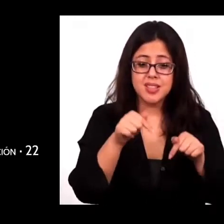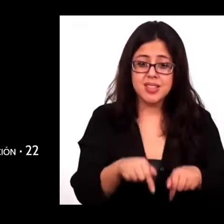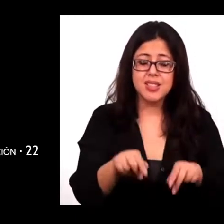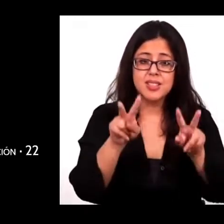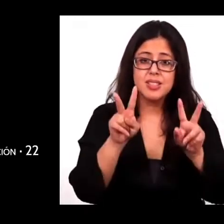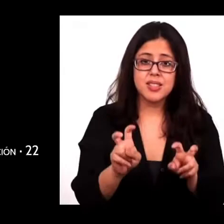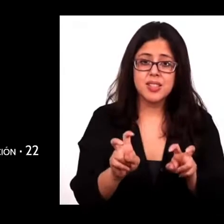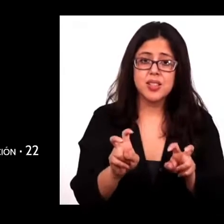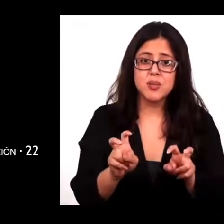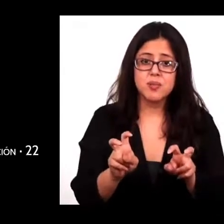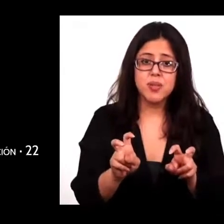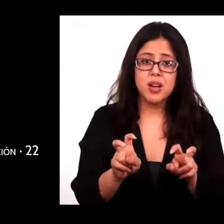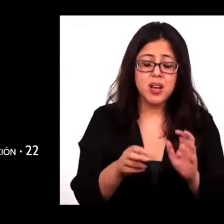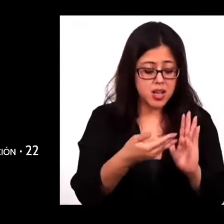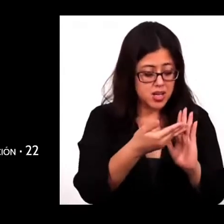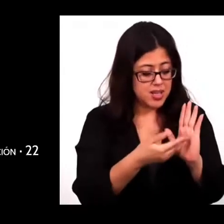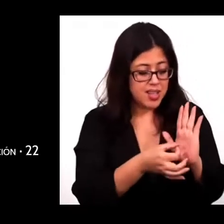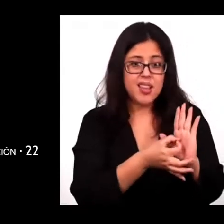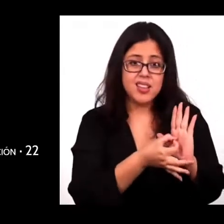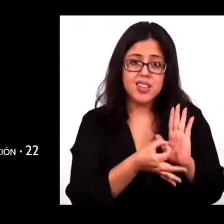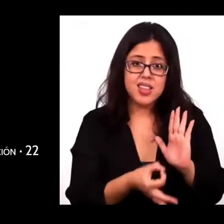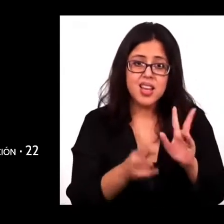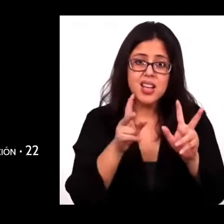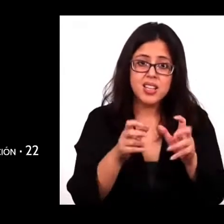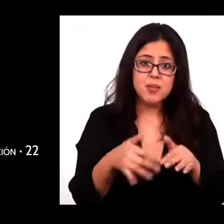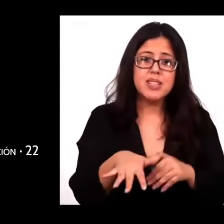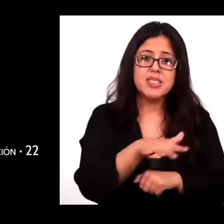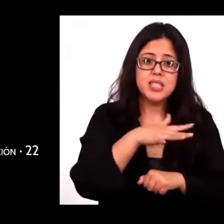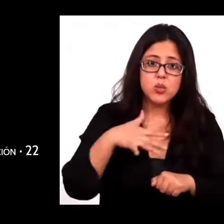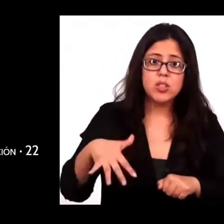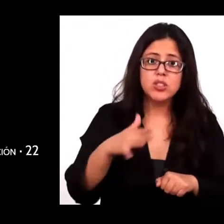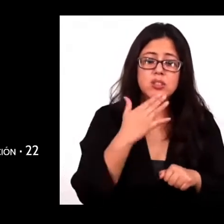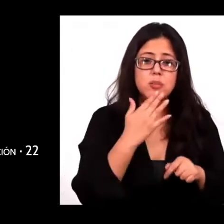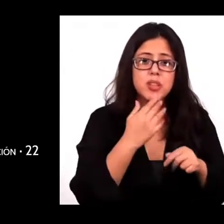contexto, establezca la ocurrencia de los hechos y determine